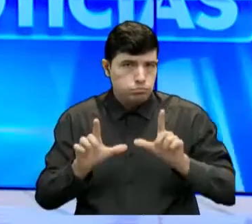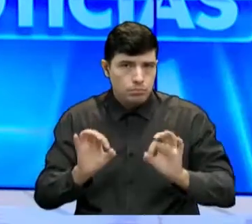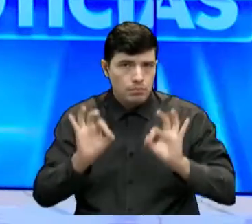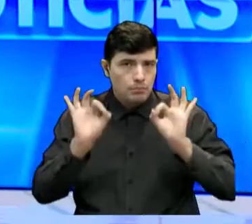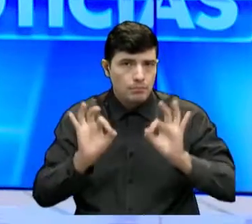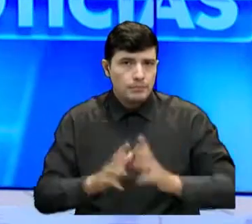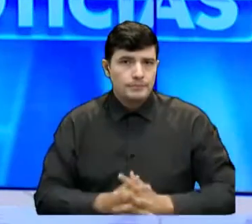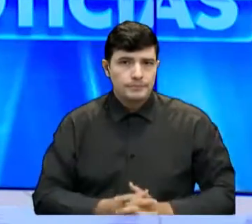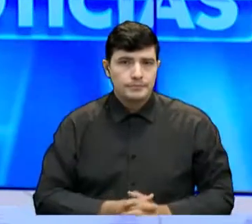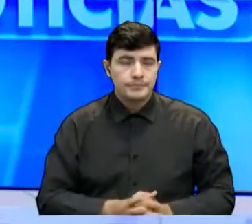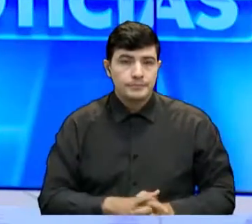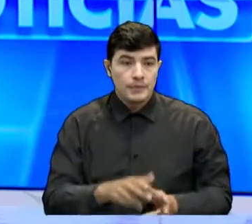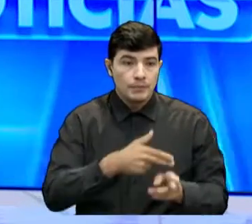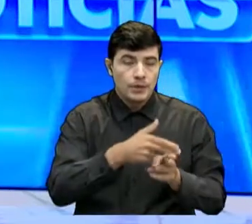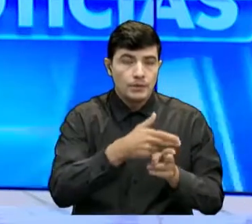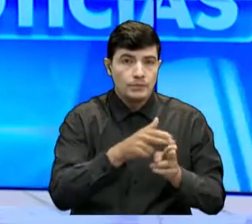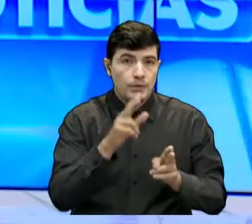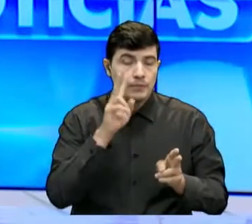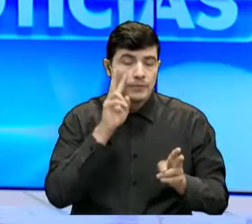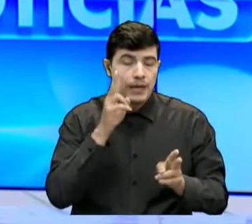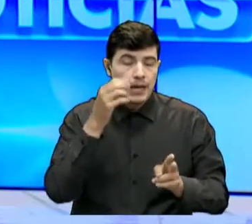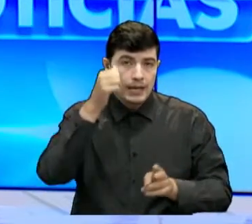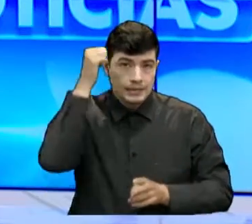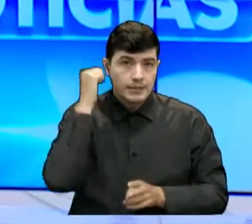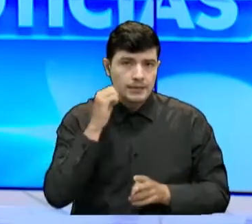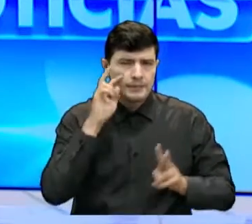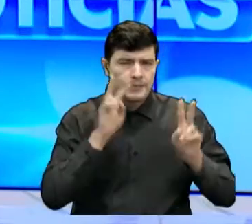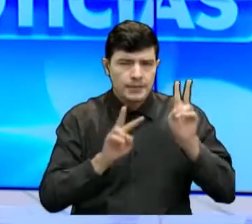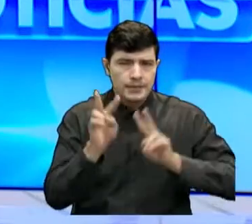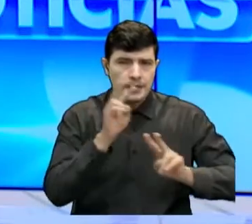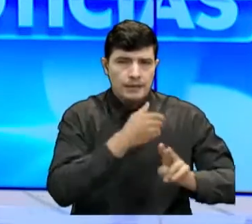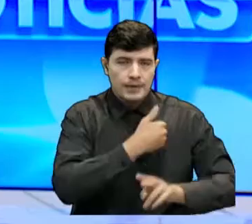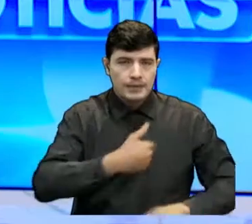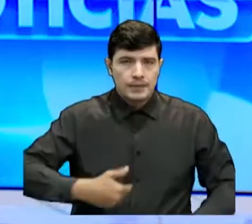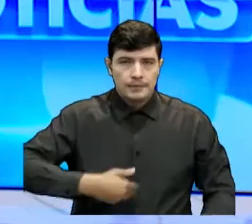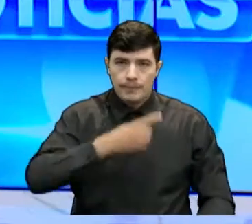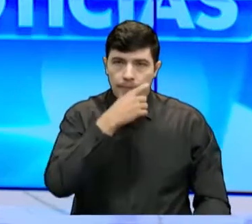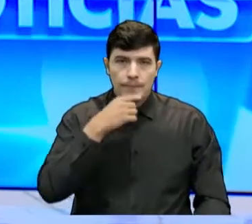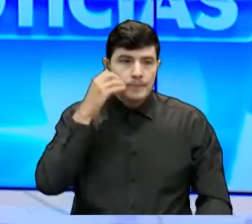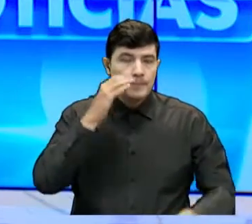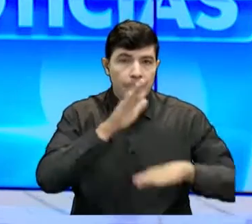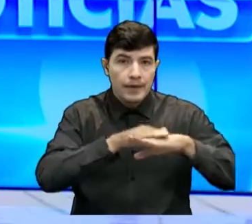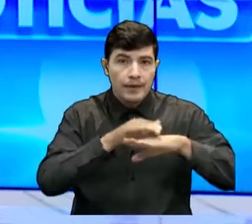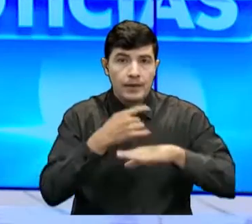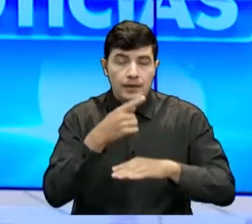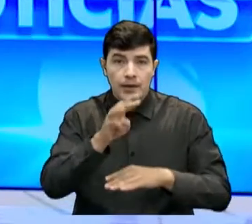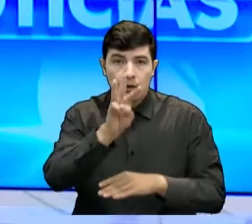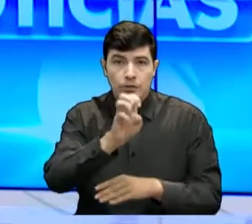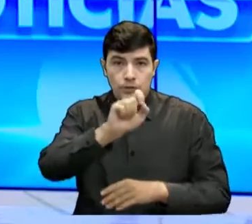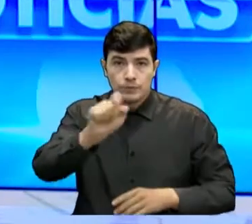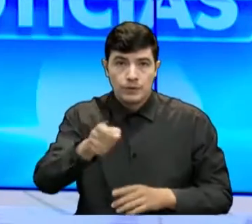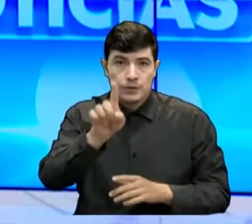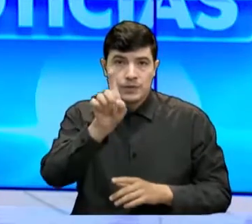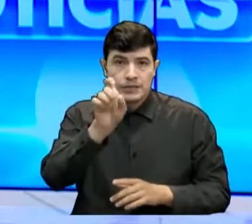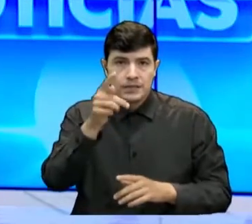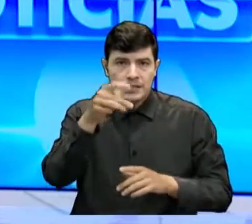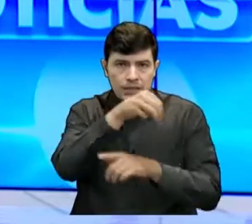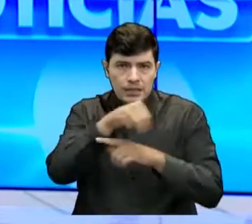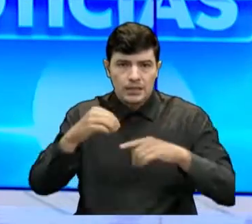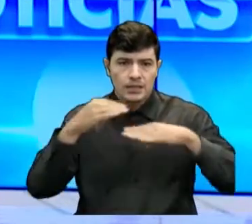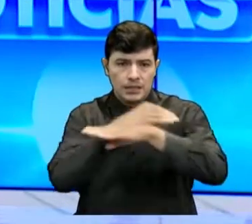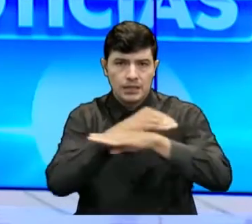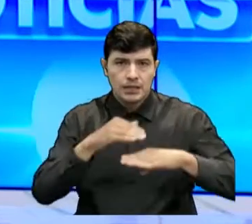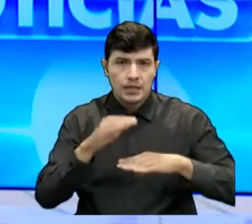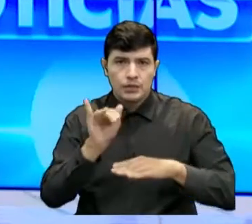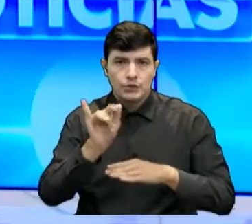Y en su visita a Barranca Bermeja, el presidente Iván Duque anunció que se garantizará la culminación de los 8.6 kilómetros de proyecto Vía